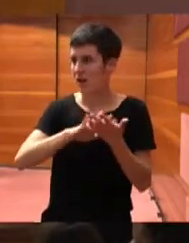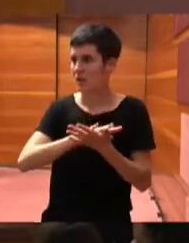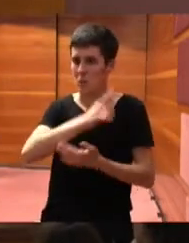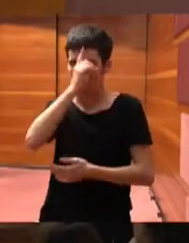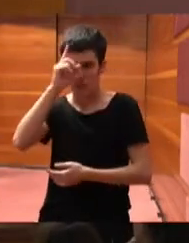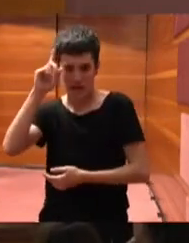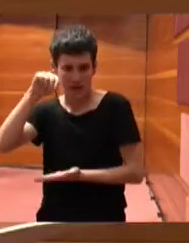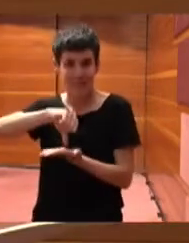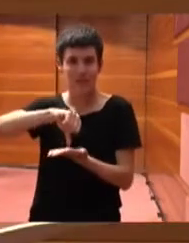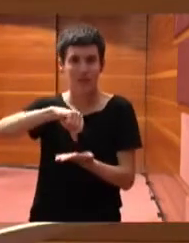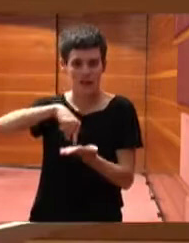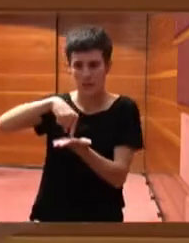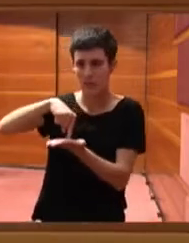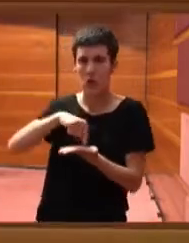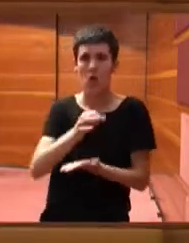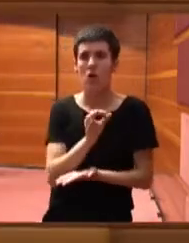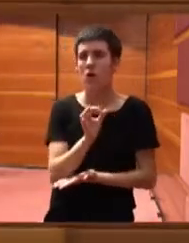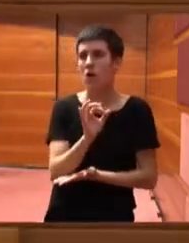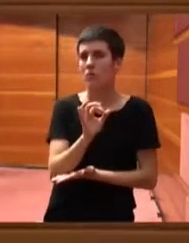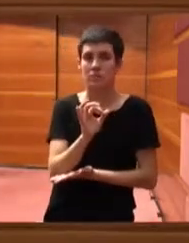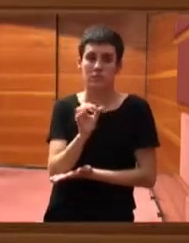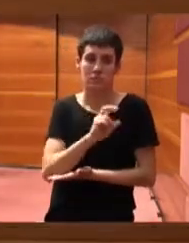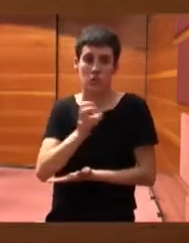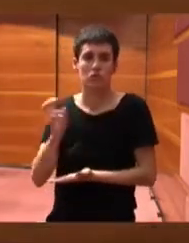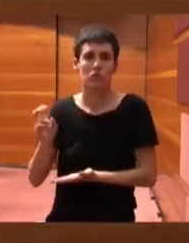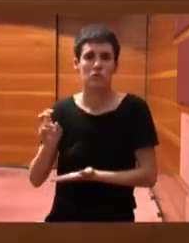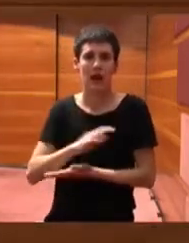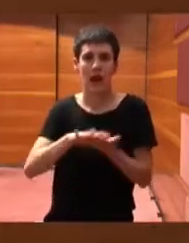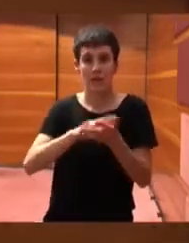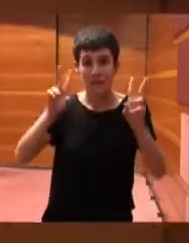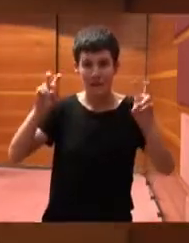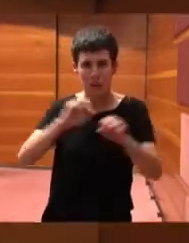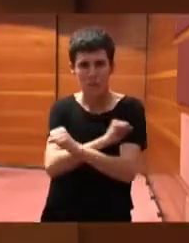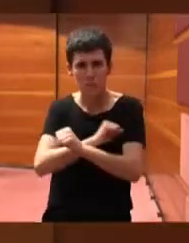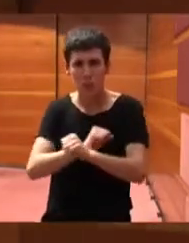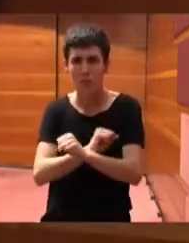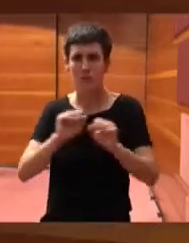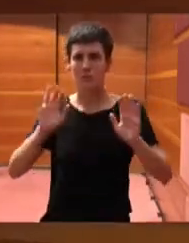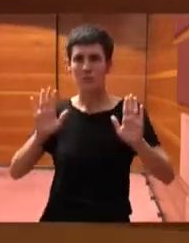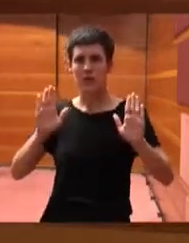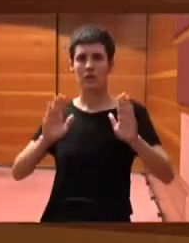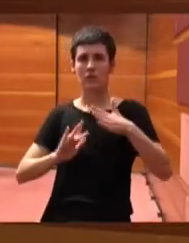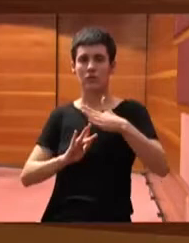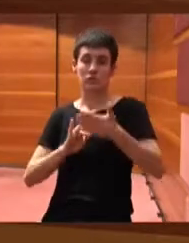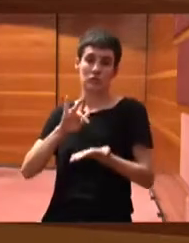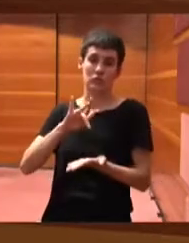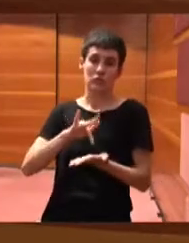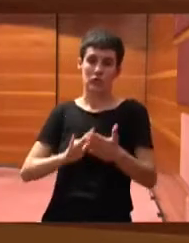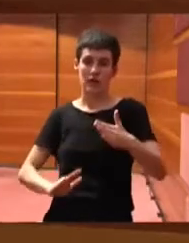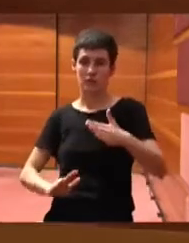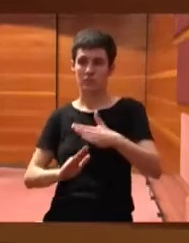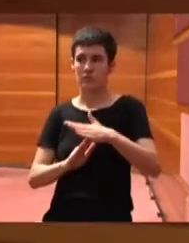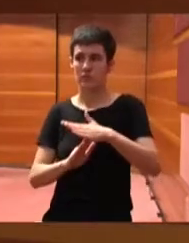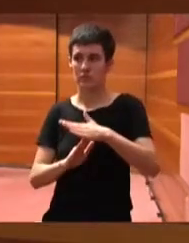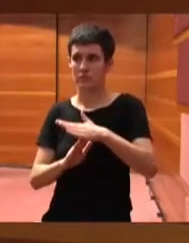Madrid, desde las centrales, estaban hablando del atentado, lógicamente. Pero cuando llega el tiempo de la desconexión, uno, los